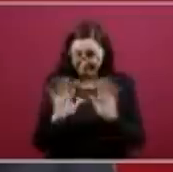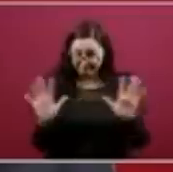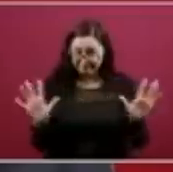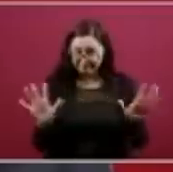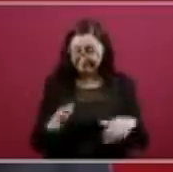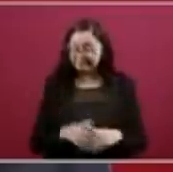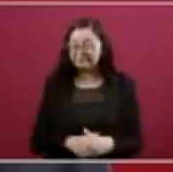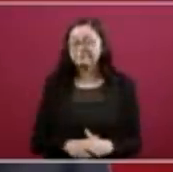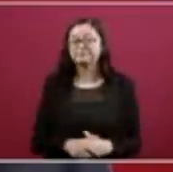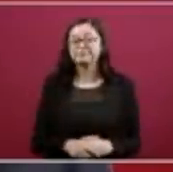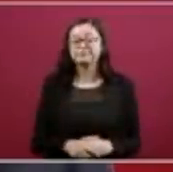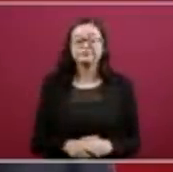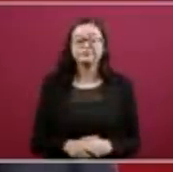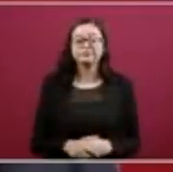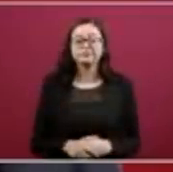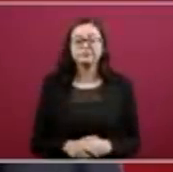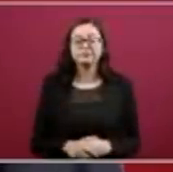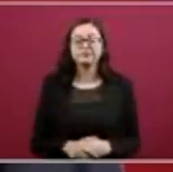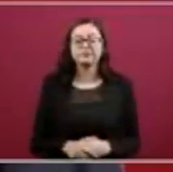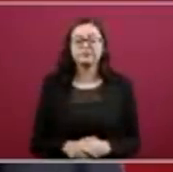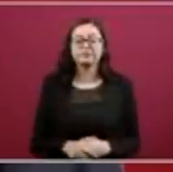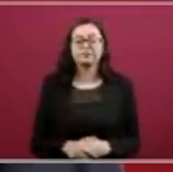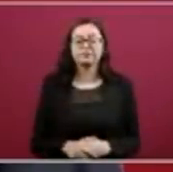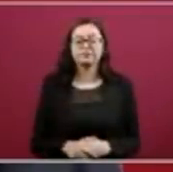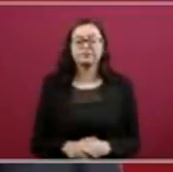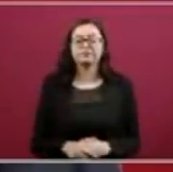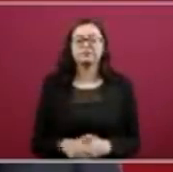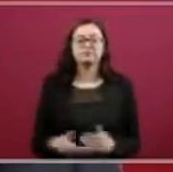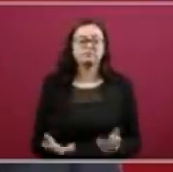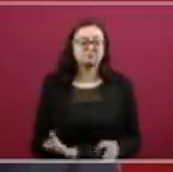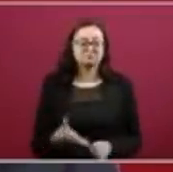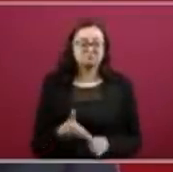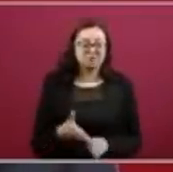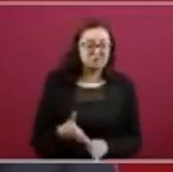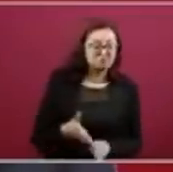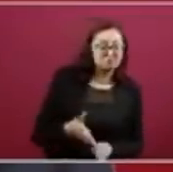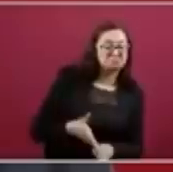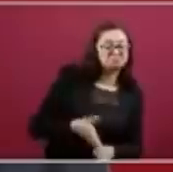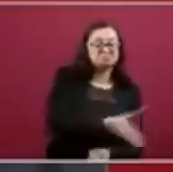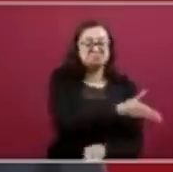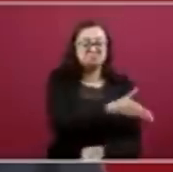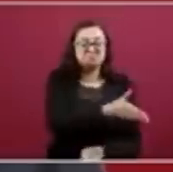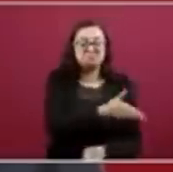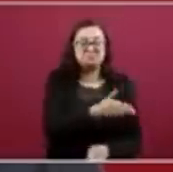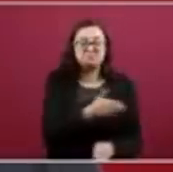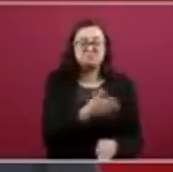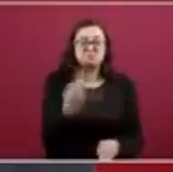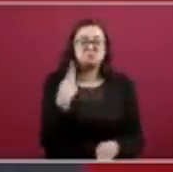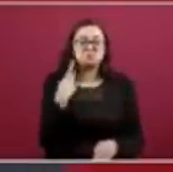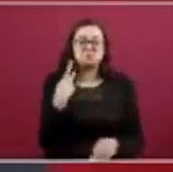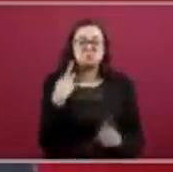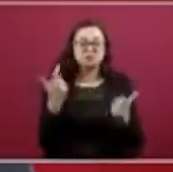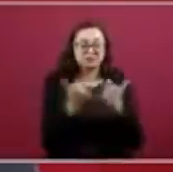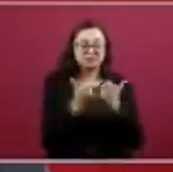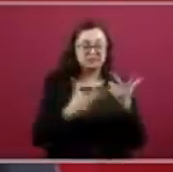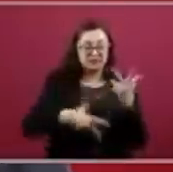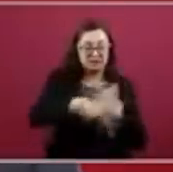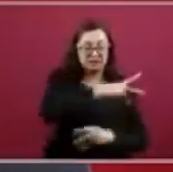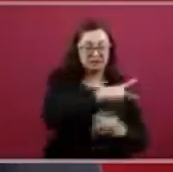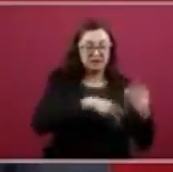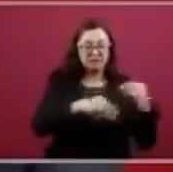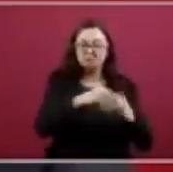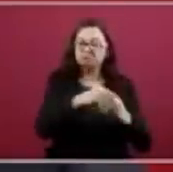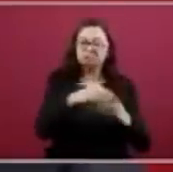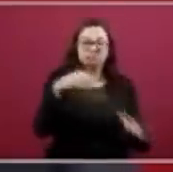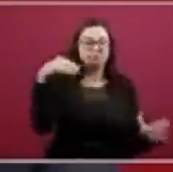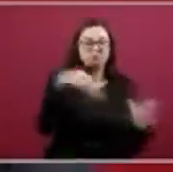Fue una política económica ineficiente, caracterizada por el